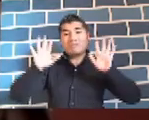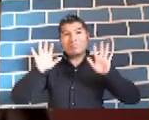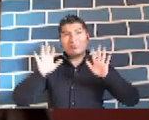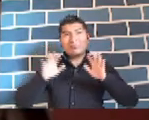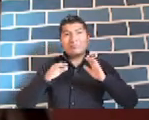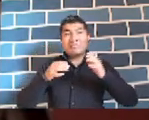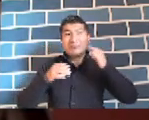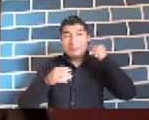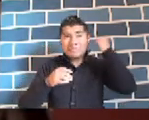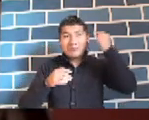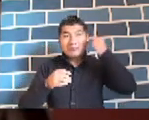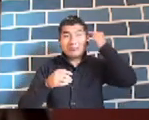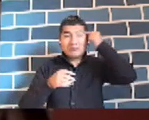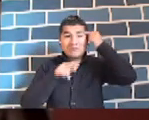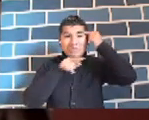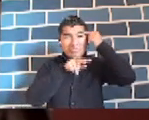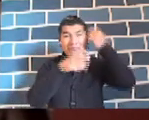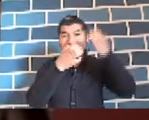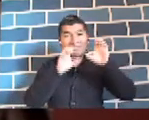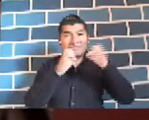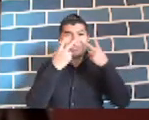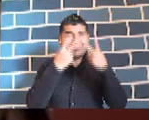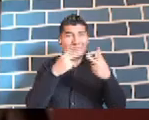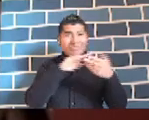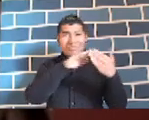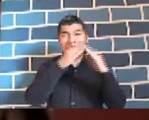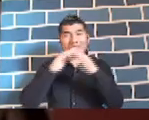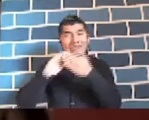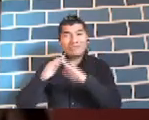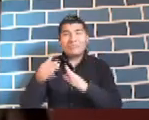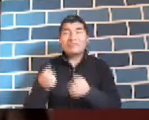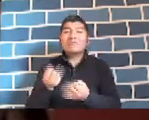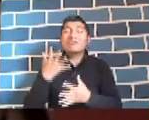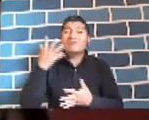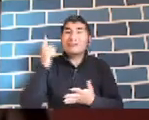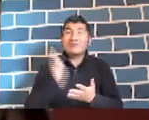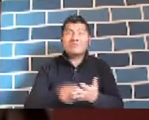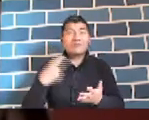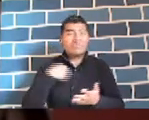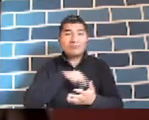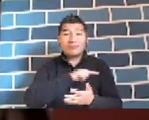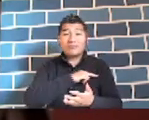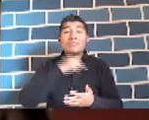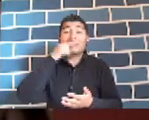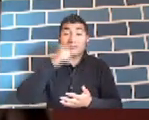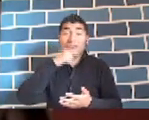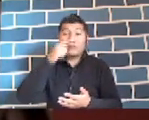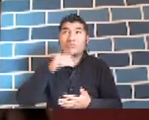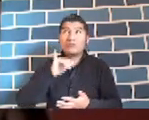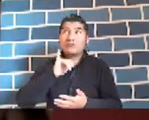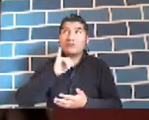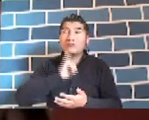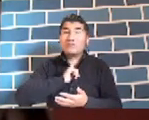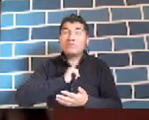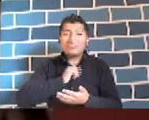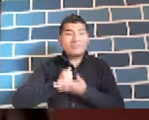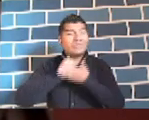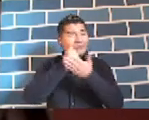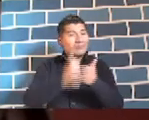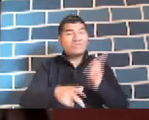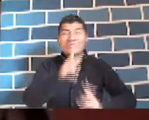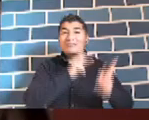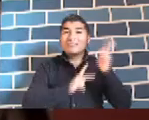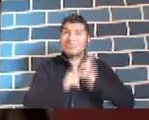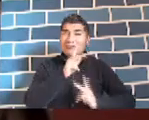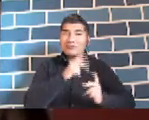escuchando a cualquiera menos al pueblo o cuántas veces hemos dicho incluso nosotros mismos me debo a la gente pero